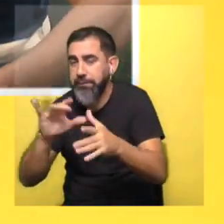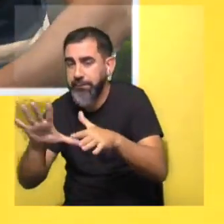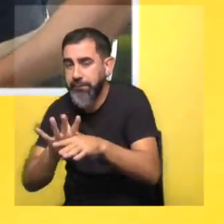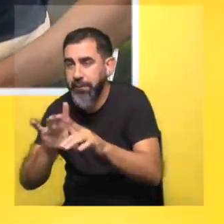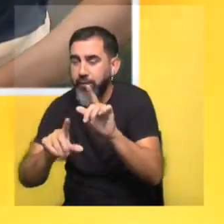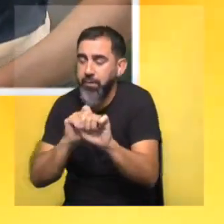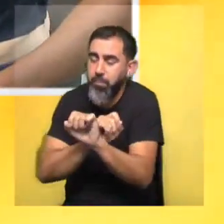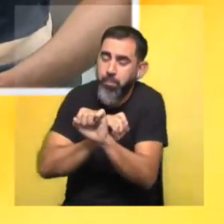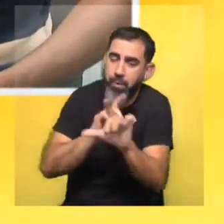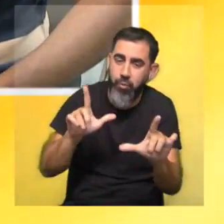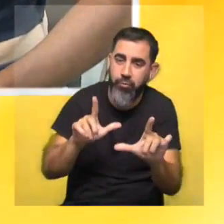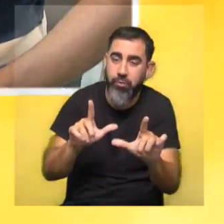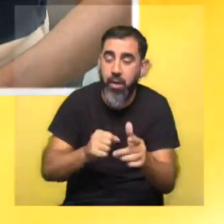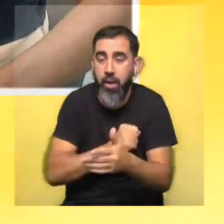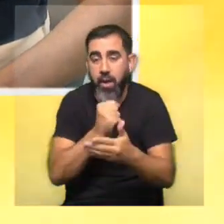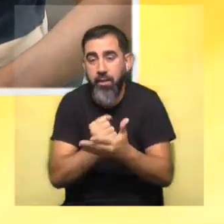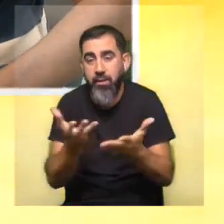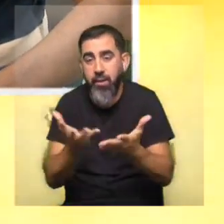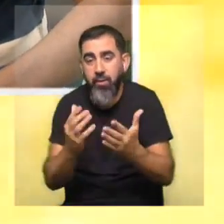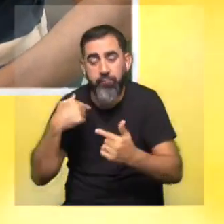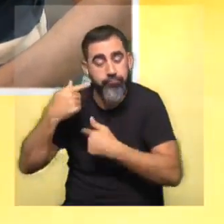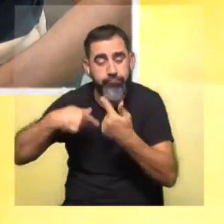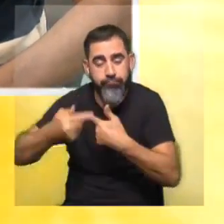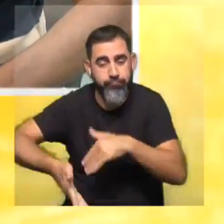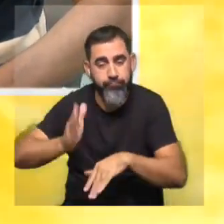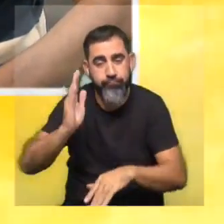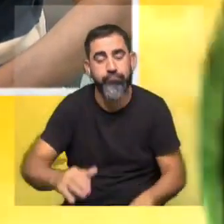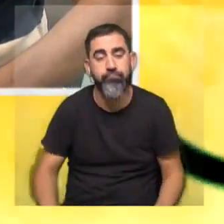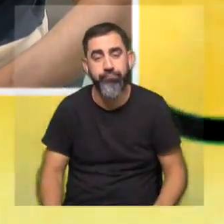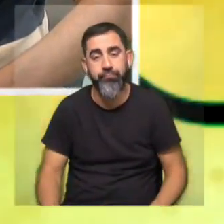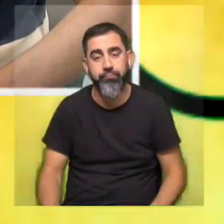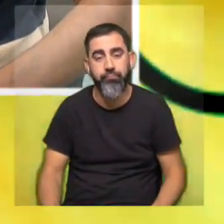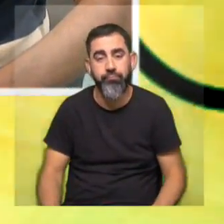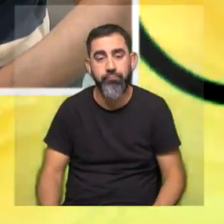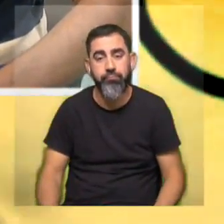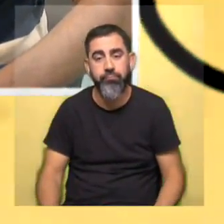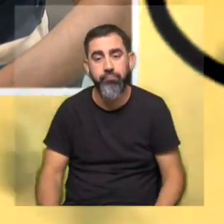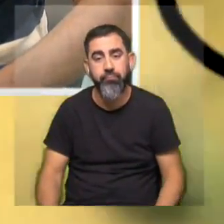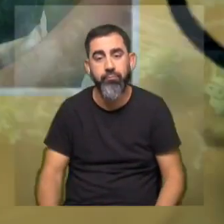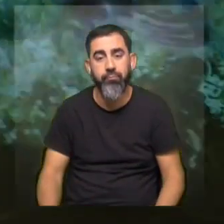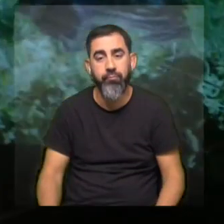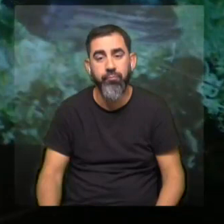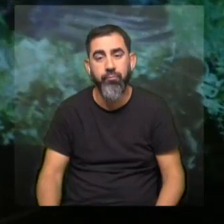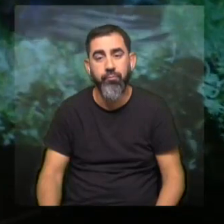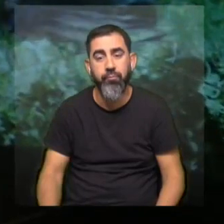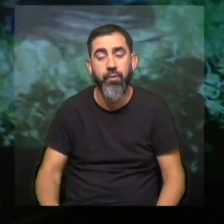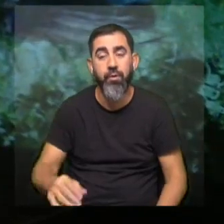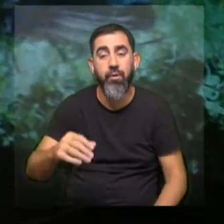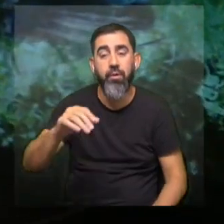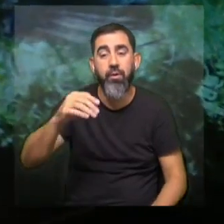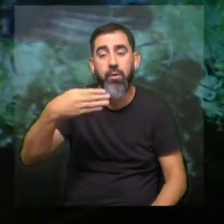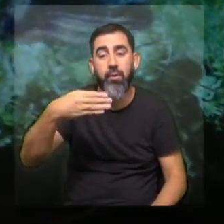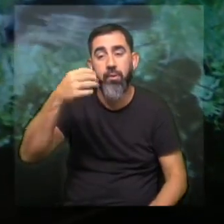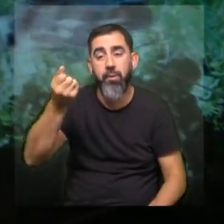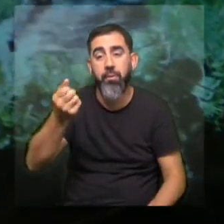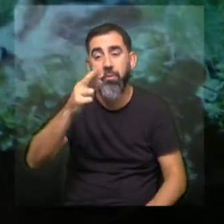peor y bueno, hasta hoy que no paramos más. Cuando decís, hablas en plural porque estás hablando de Valentina Barreto, que es tu